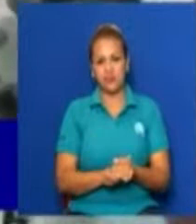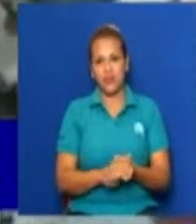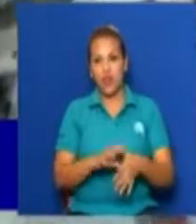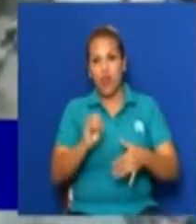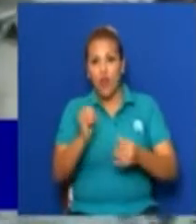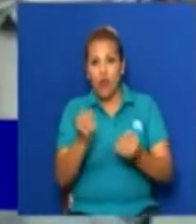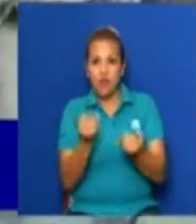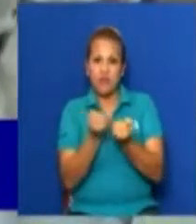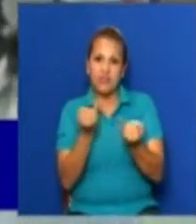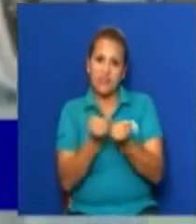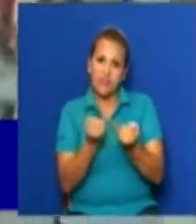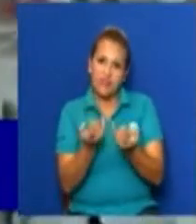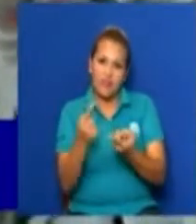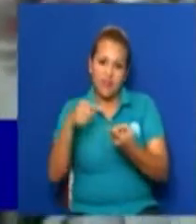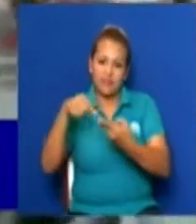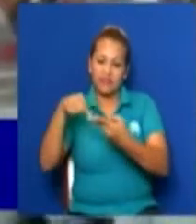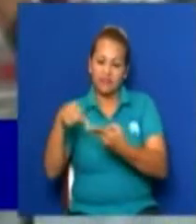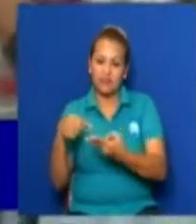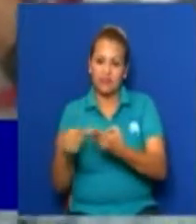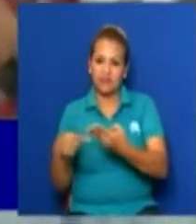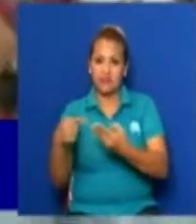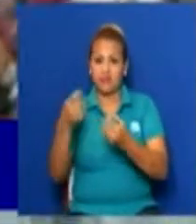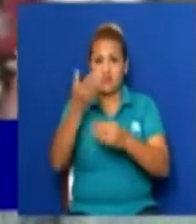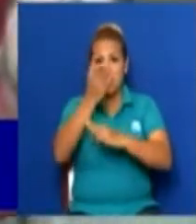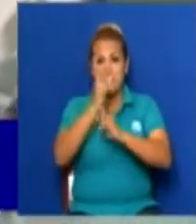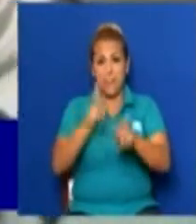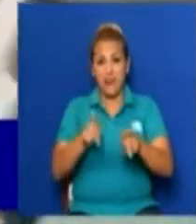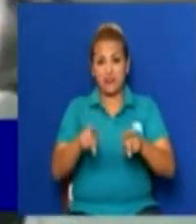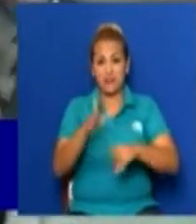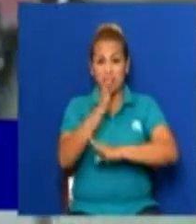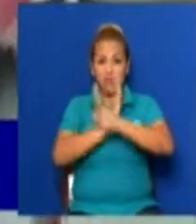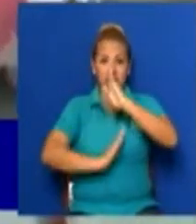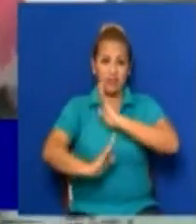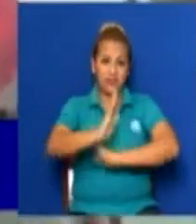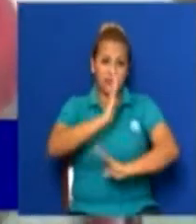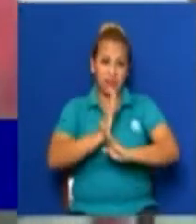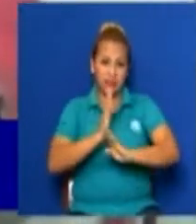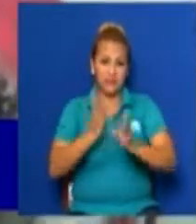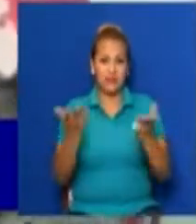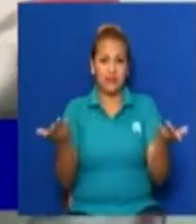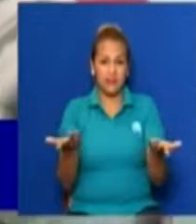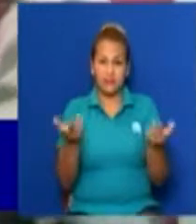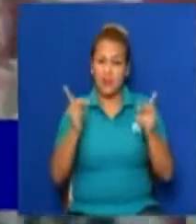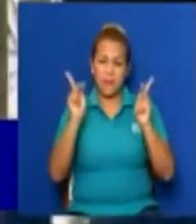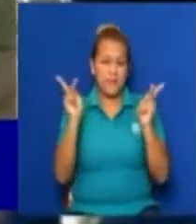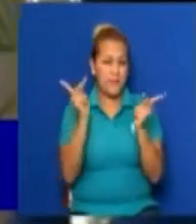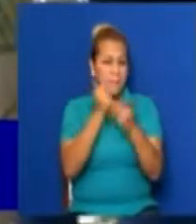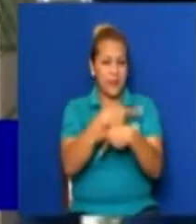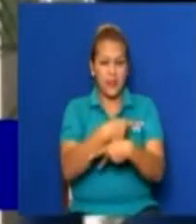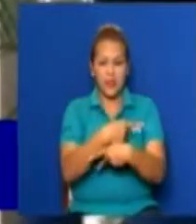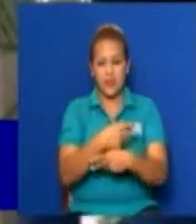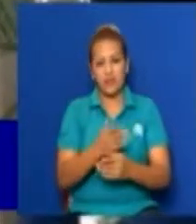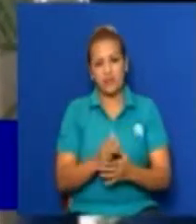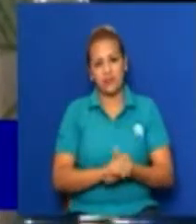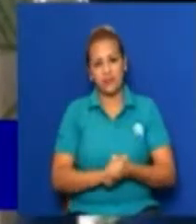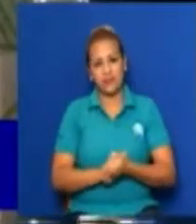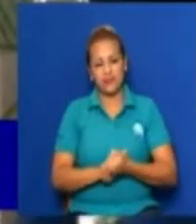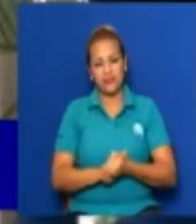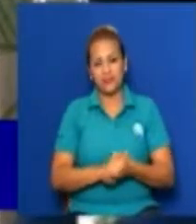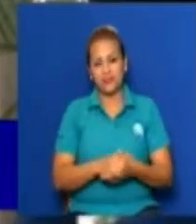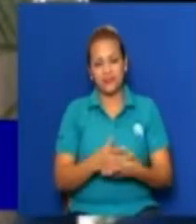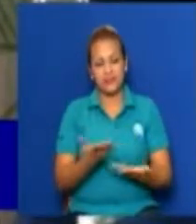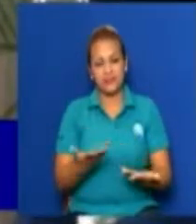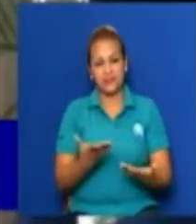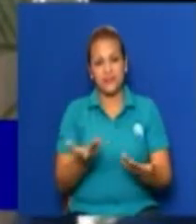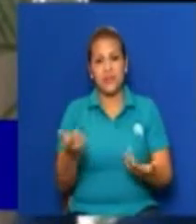de las personas con discapacidad. Las mujeres han confesado que